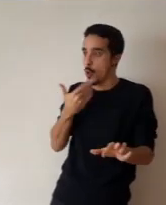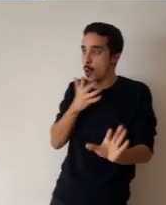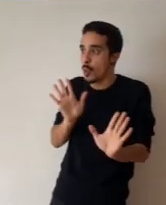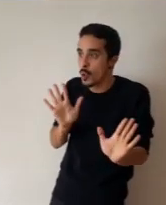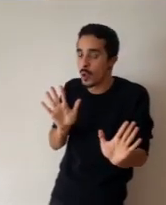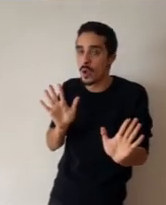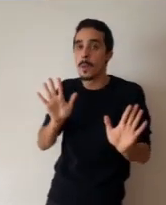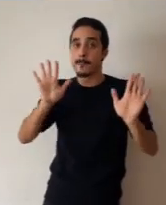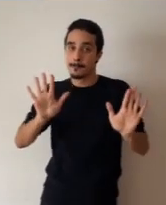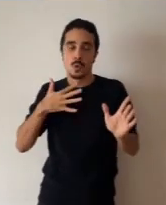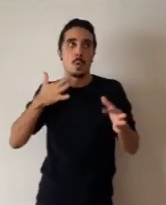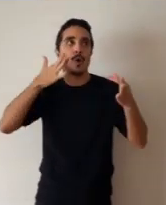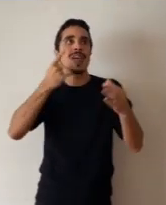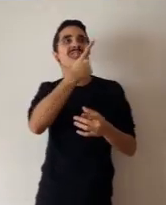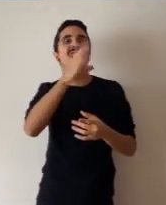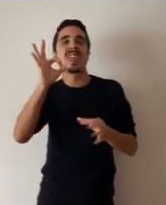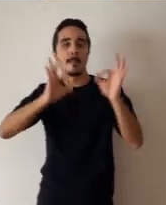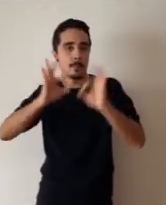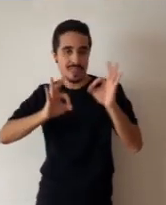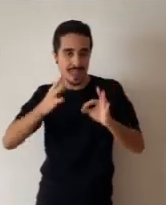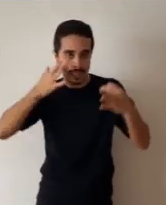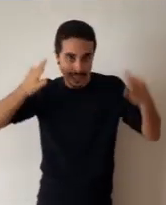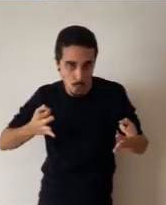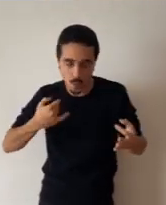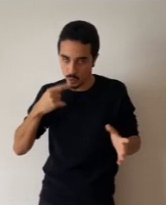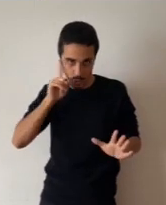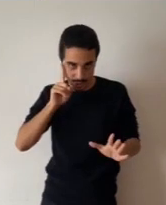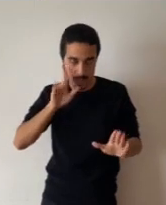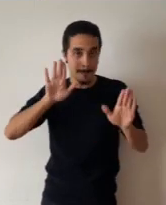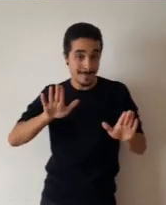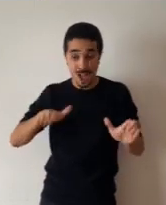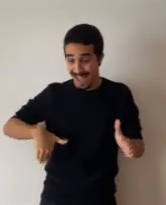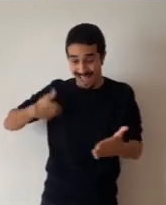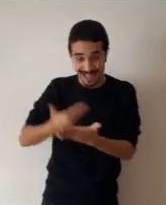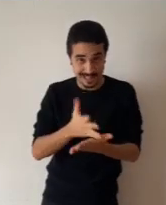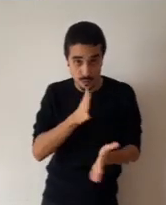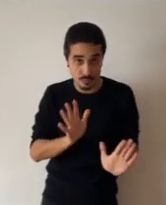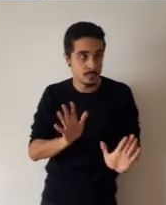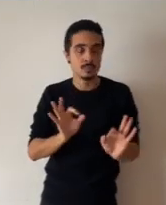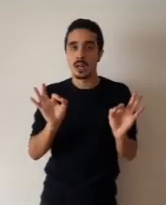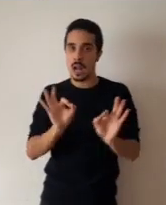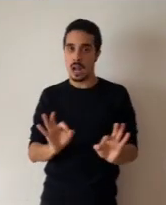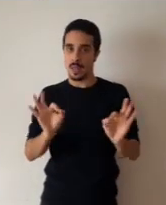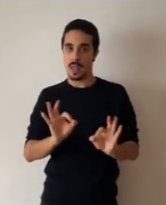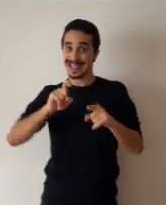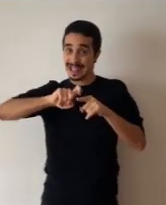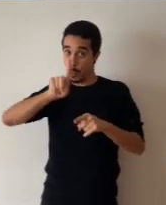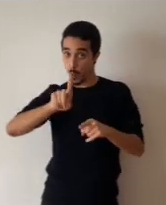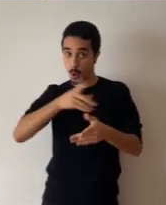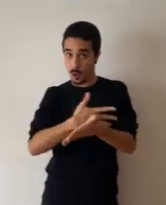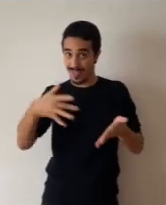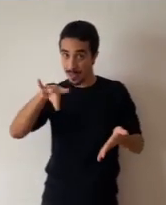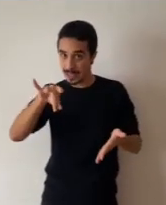tenga conocimiento de ello, con lo cual no puedo asegurarlo 100%, pero que yo tenga conocimiento, no ha habido ninguna persona